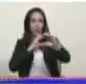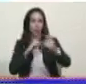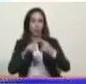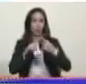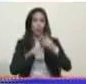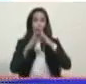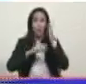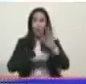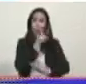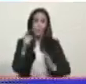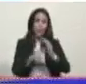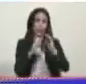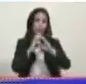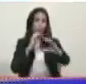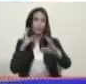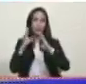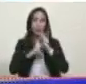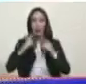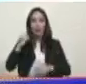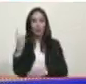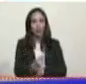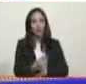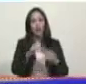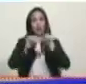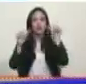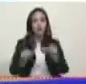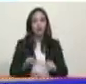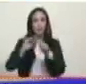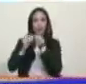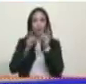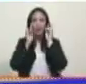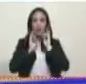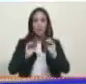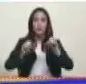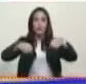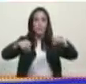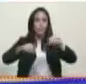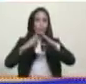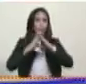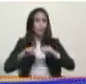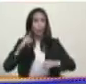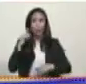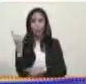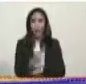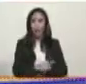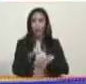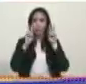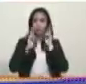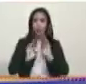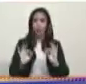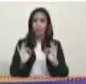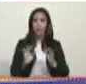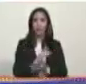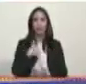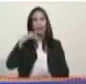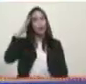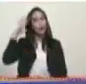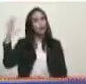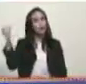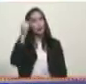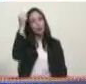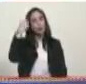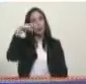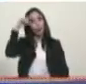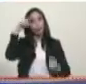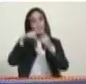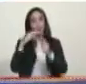de transporte deben pasar por un sistema de mantenimiento, las motos, todo. Yo sueño y quiero